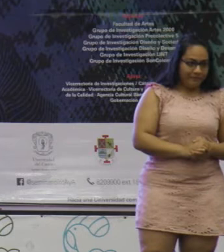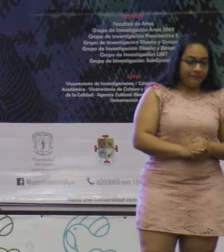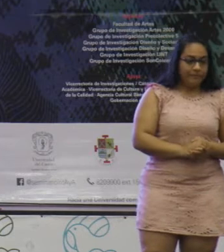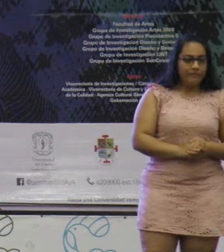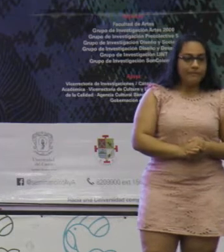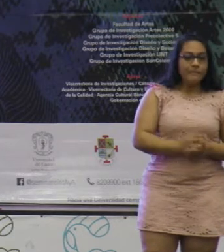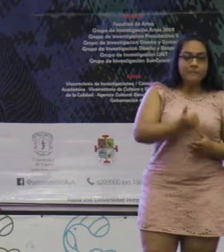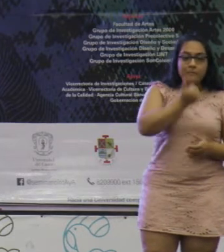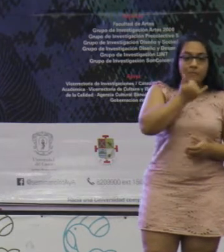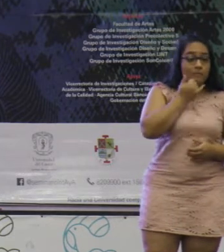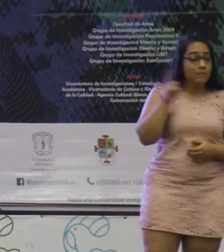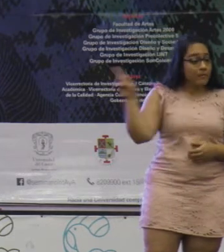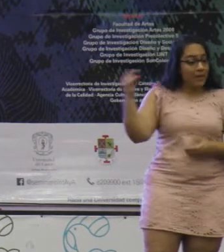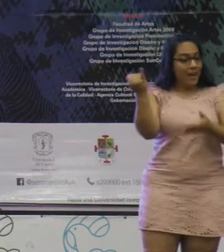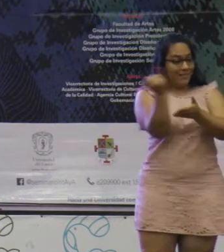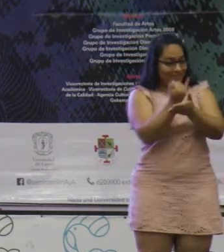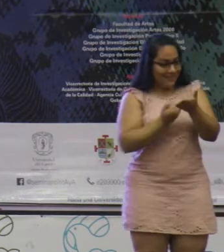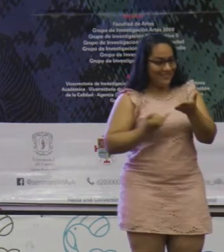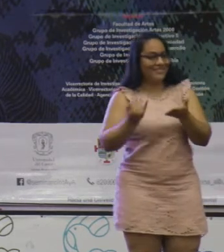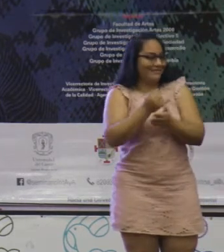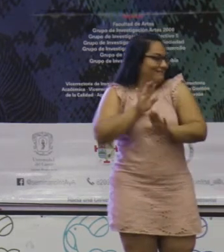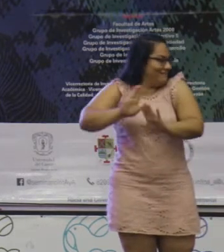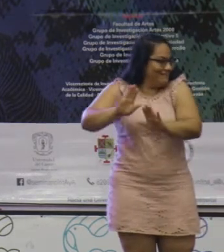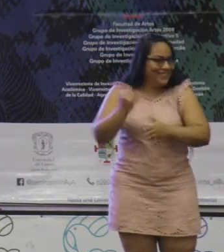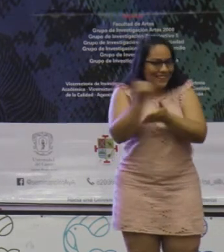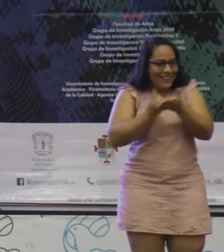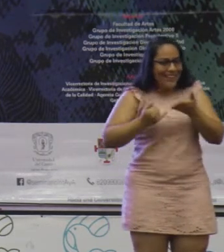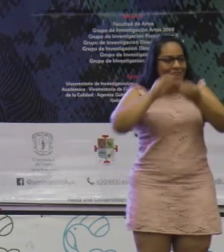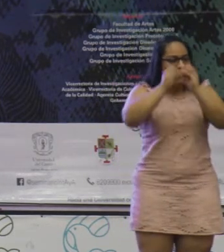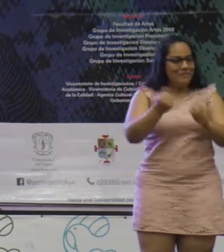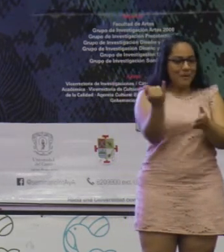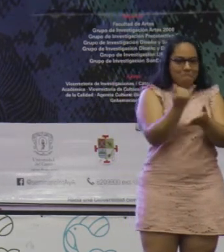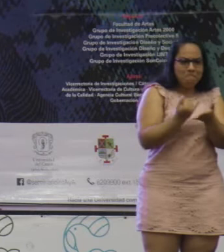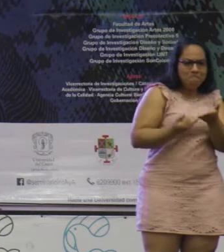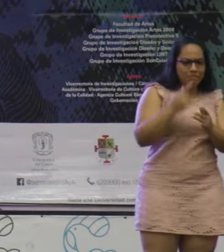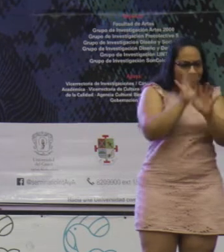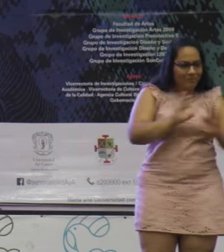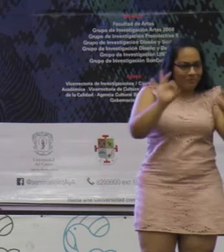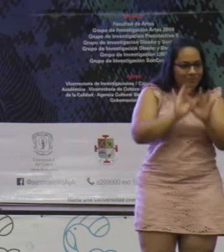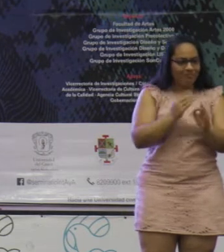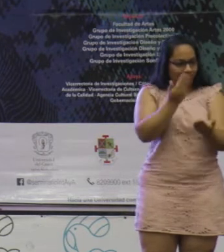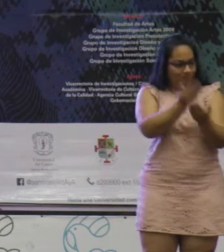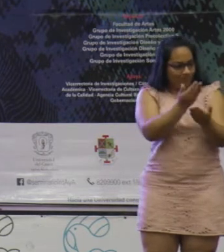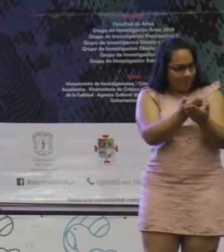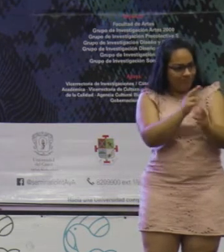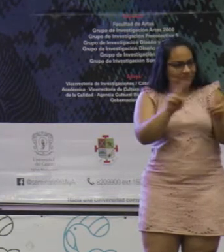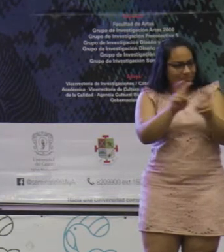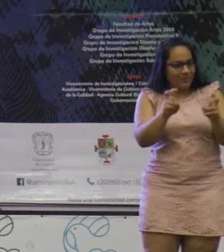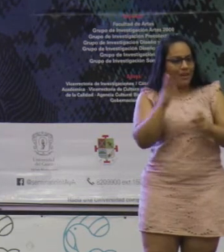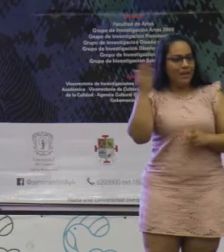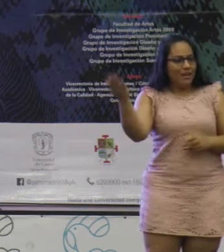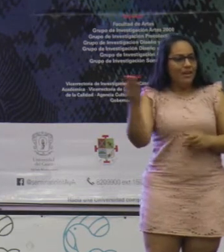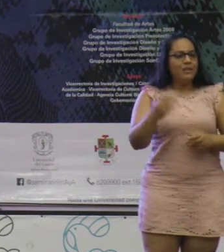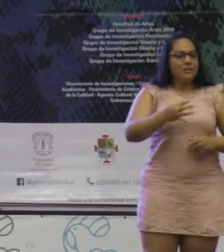Me parece que la ilustración ha llegado a unos momentos bastante interesantes de revisar. Esa es la categoría que quiero proponerles al hablarles hoy del síndrome